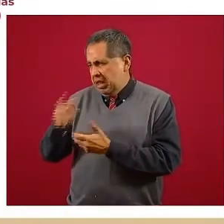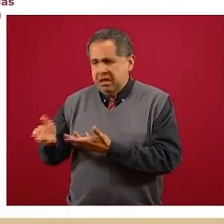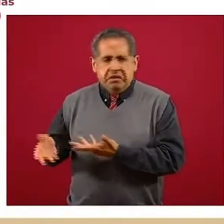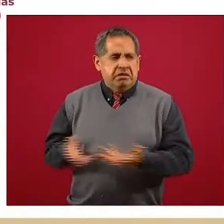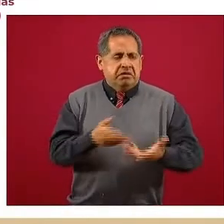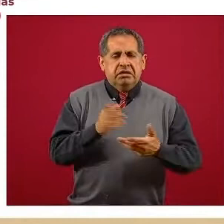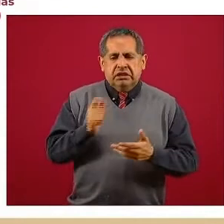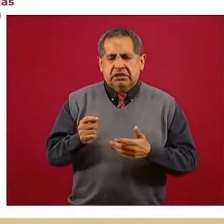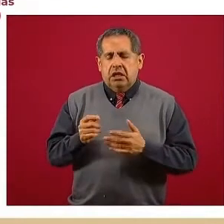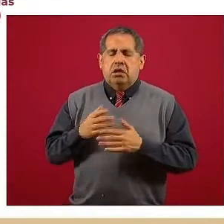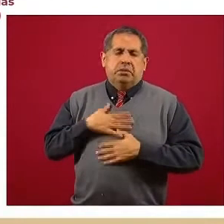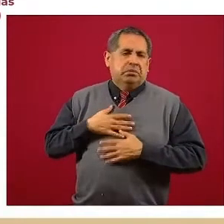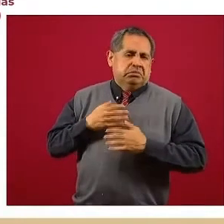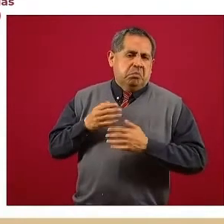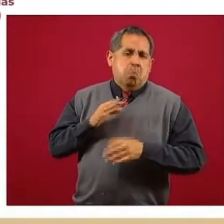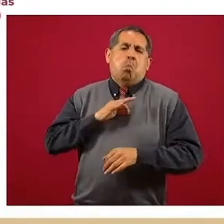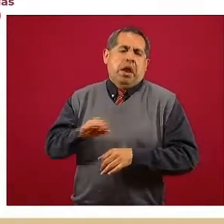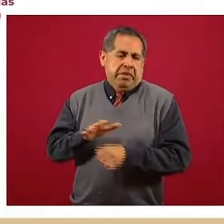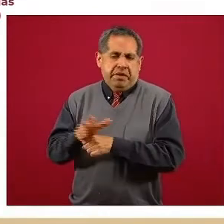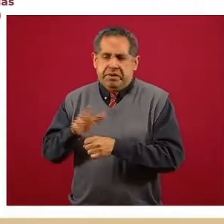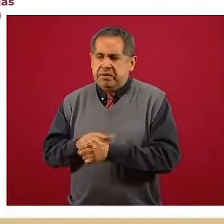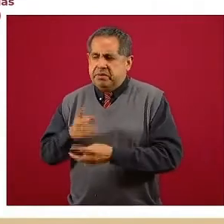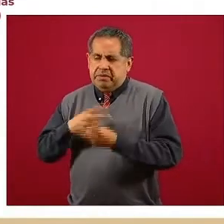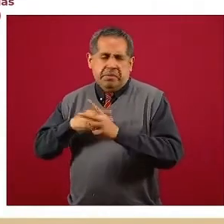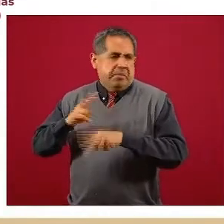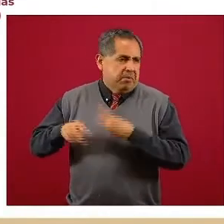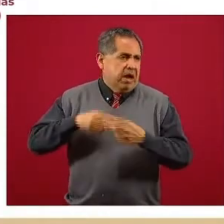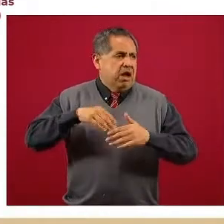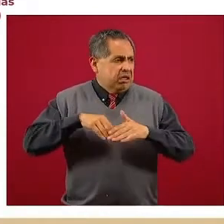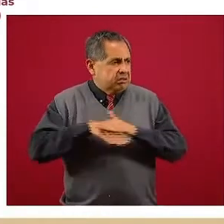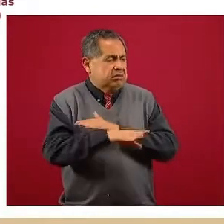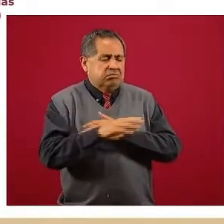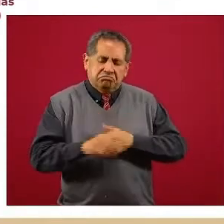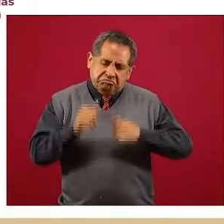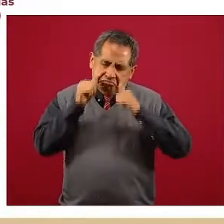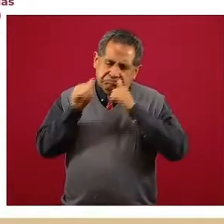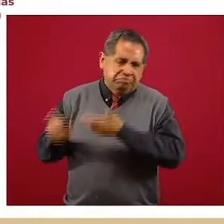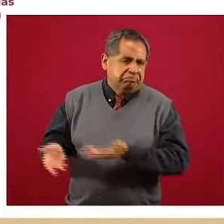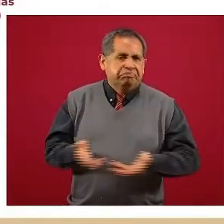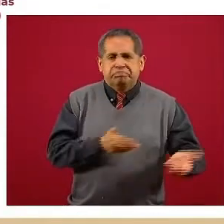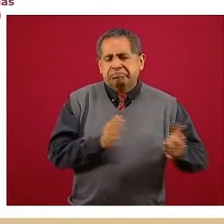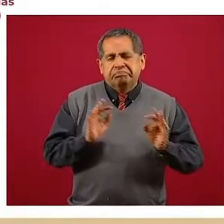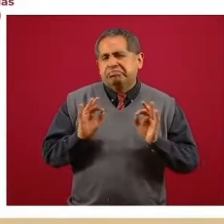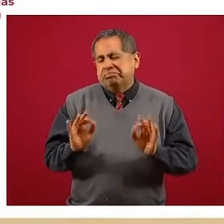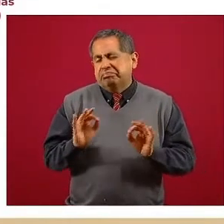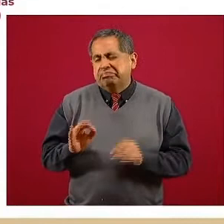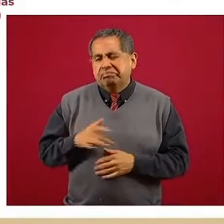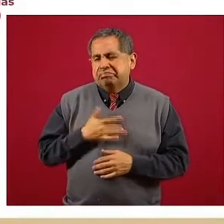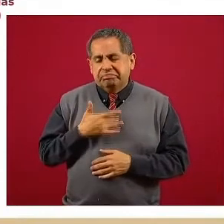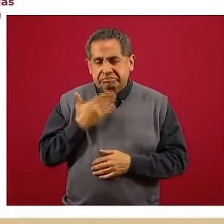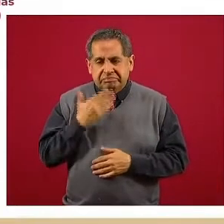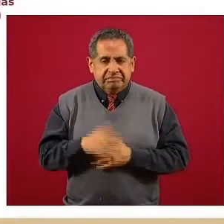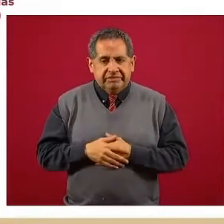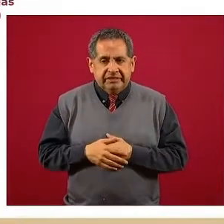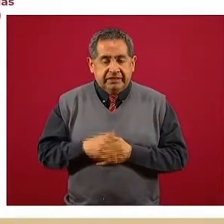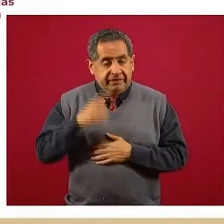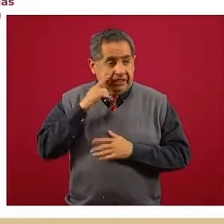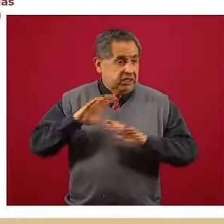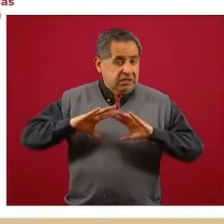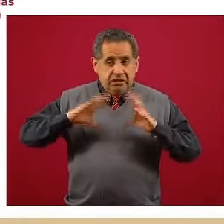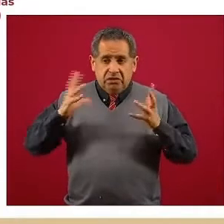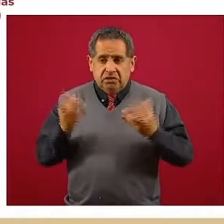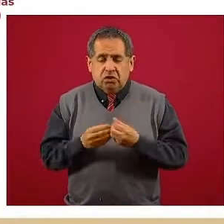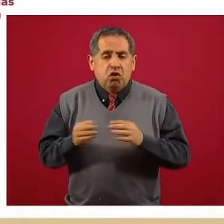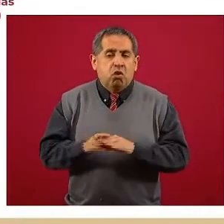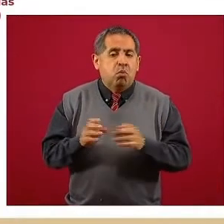seguridad recomendado para todos ellos. De manera general, es decir, en el integrado nacional,